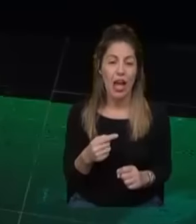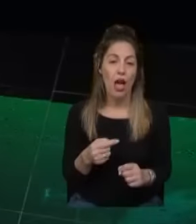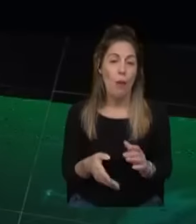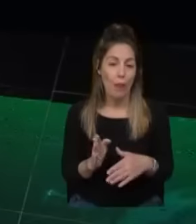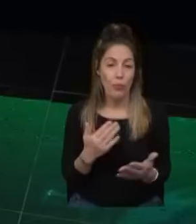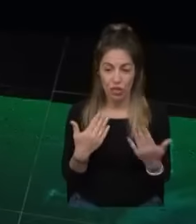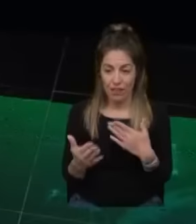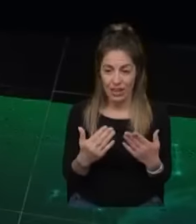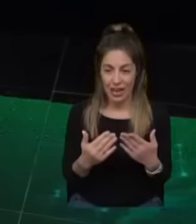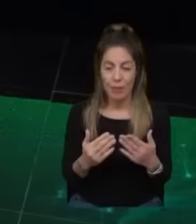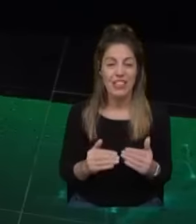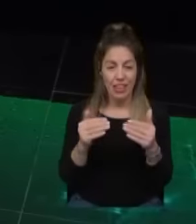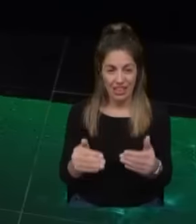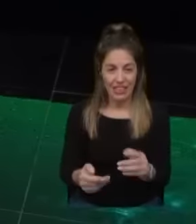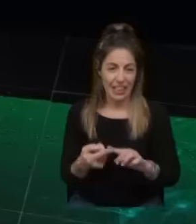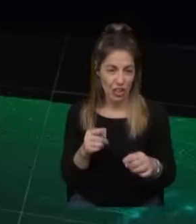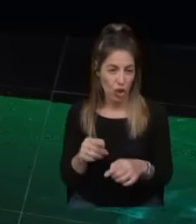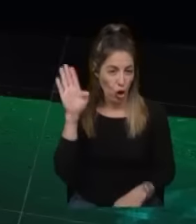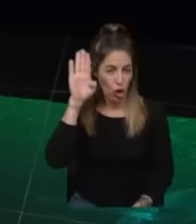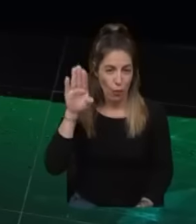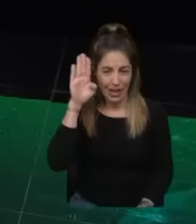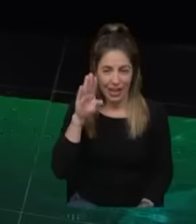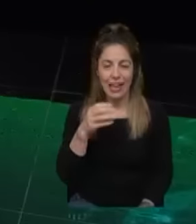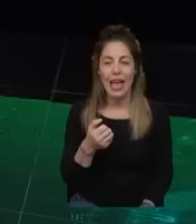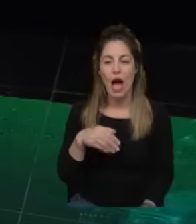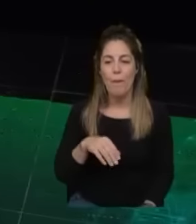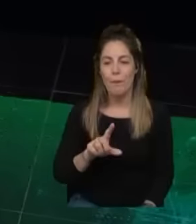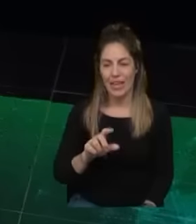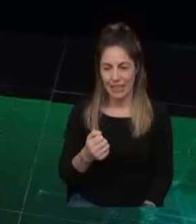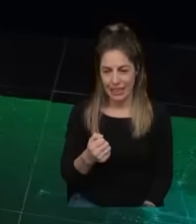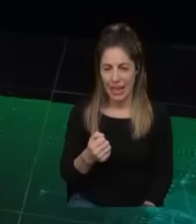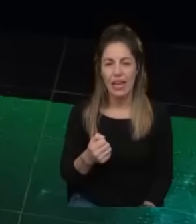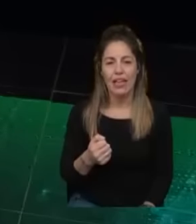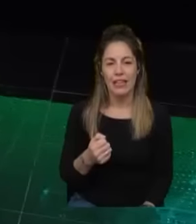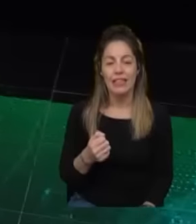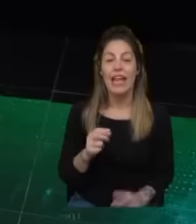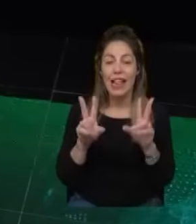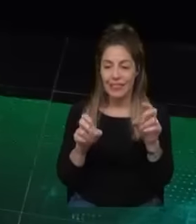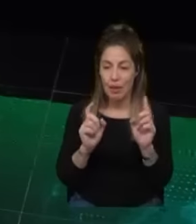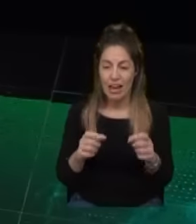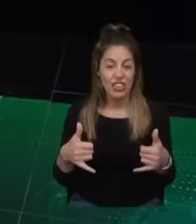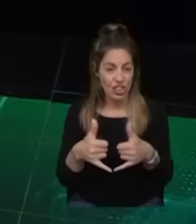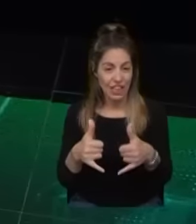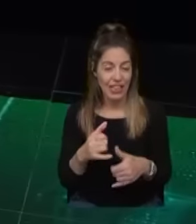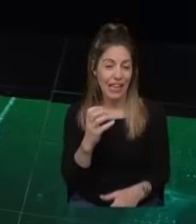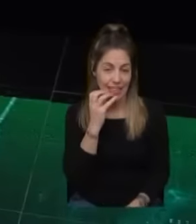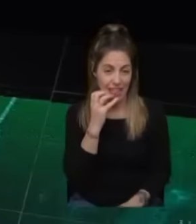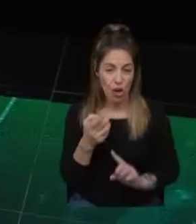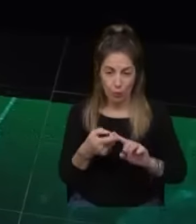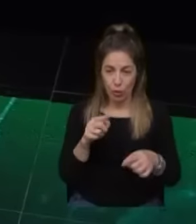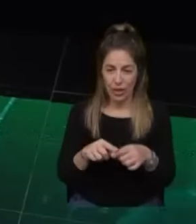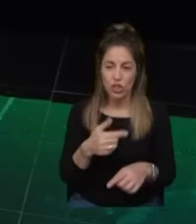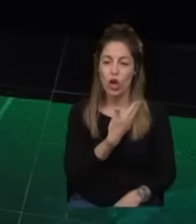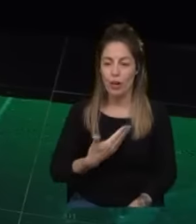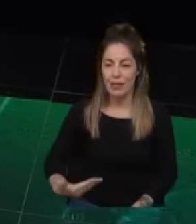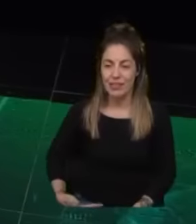en un rato en nuestro informativo, tienen que ver con el homenaje a Amelia Sanjurjo Casal. Y bueno, el tema chats astesiano, vinculación con el